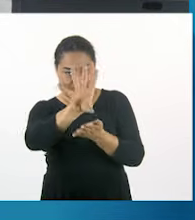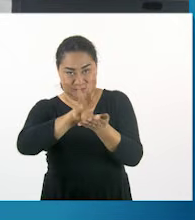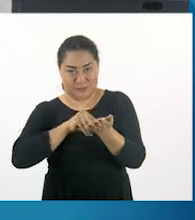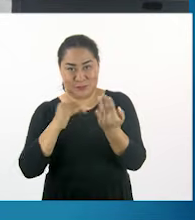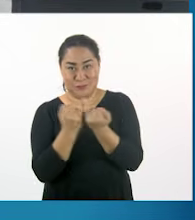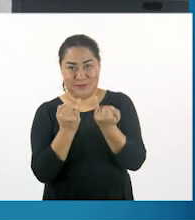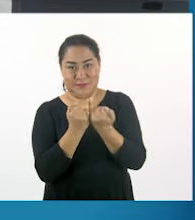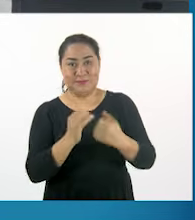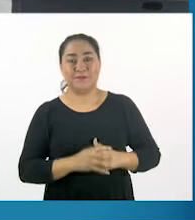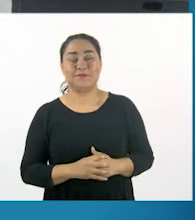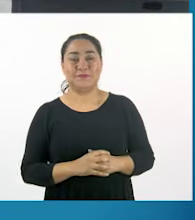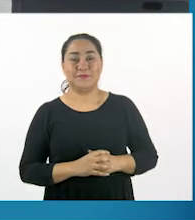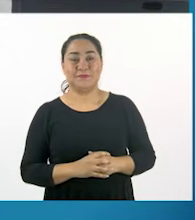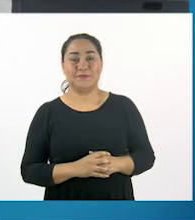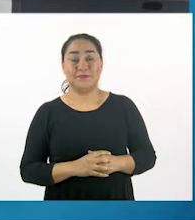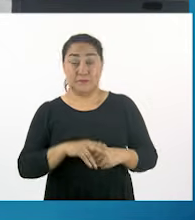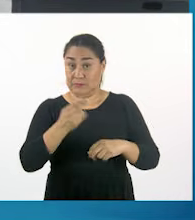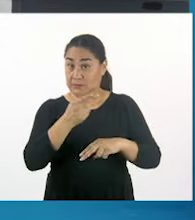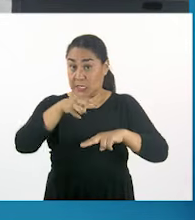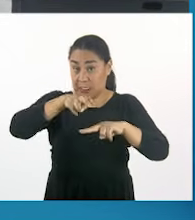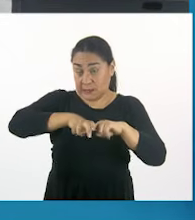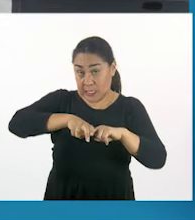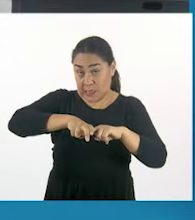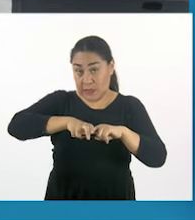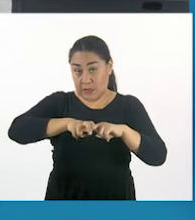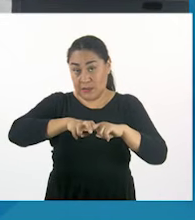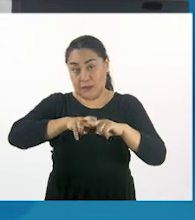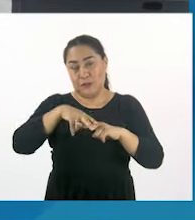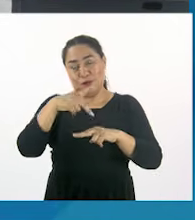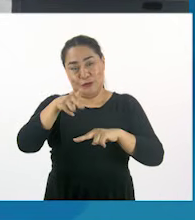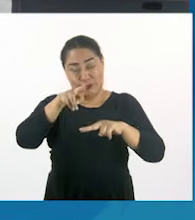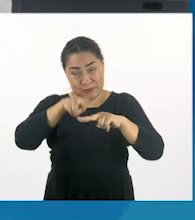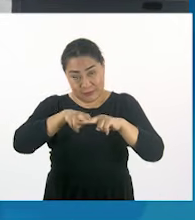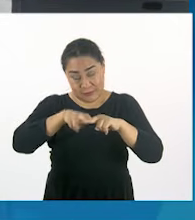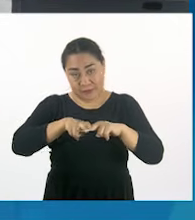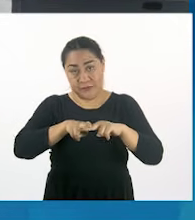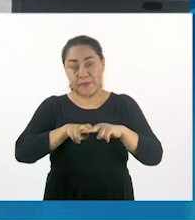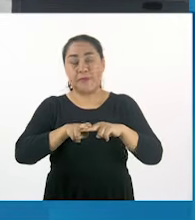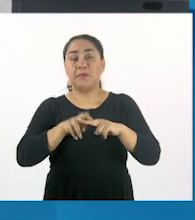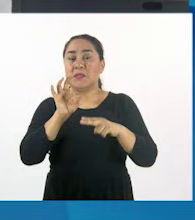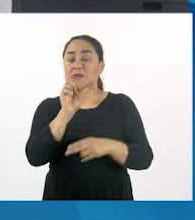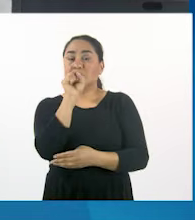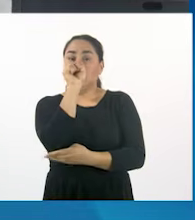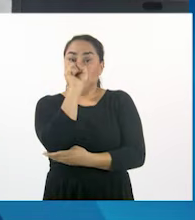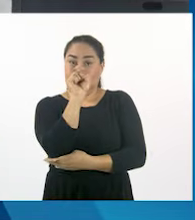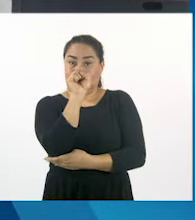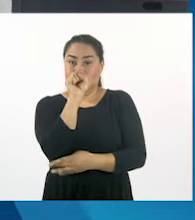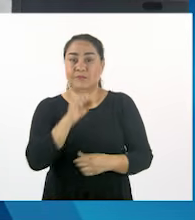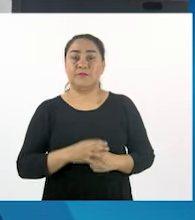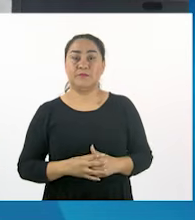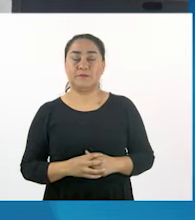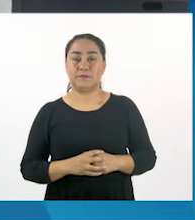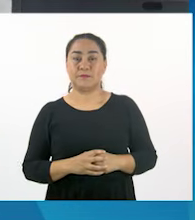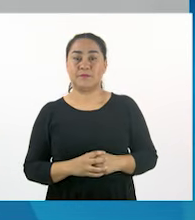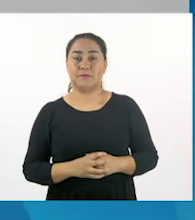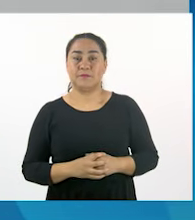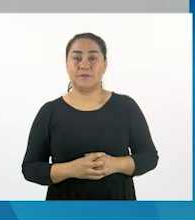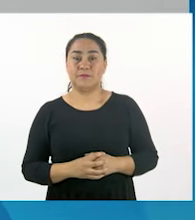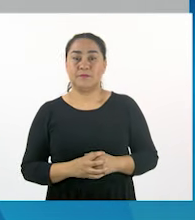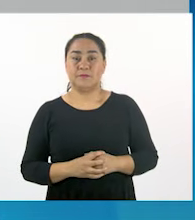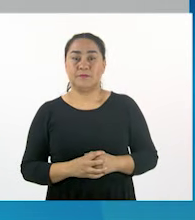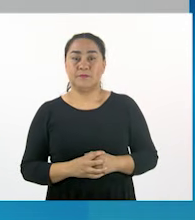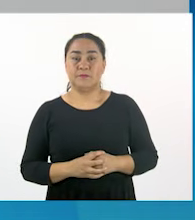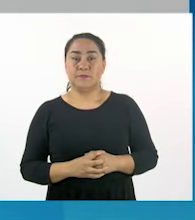Posición inicial, sentado, en su banca. Vamos a iniciar al frente. Regresa posición